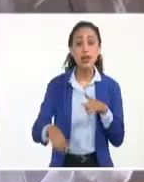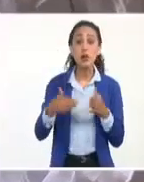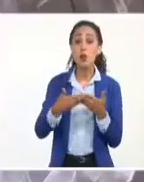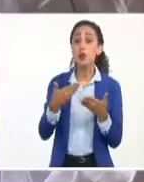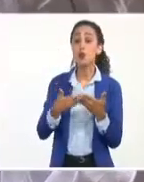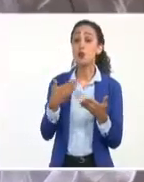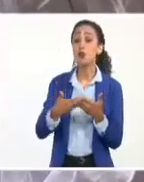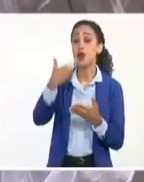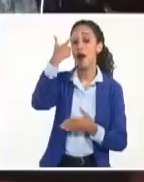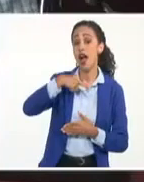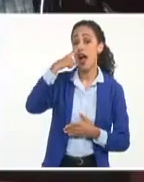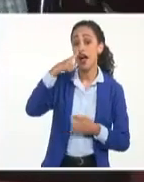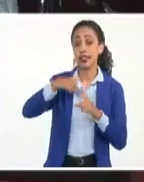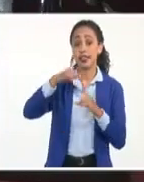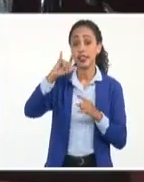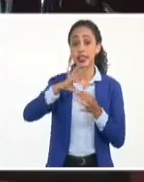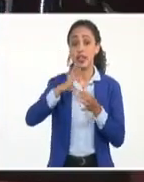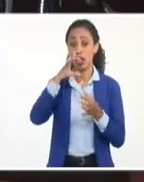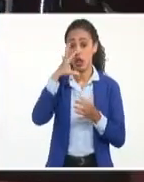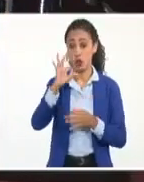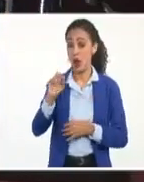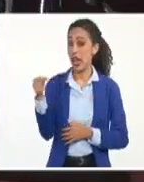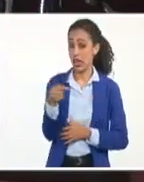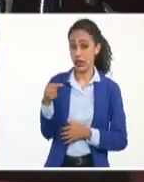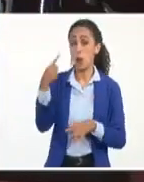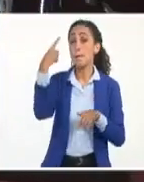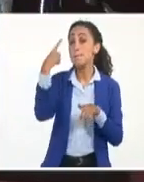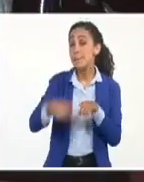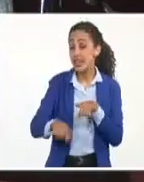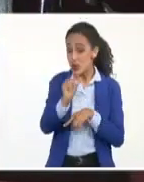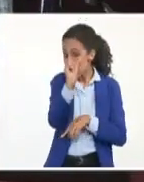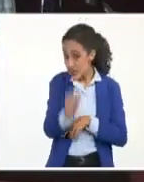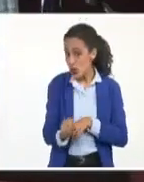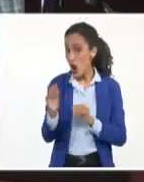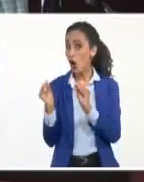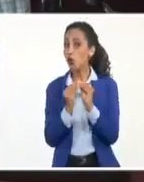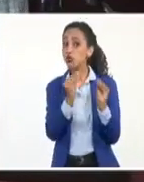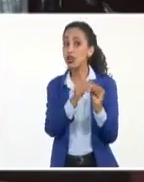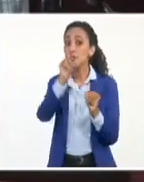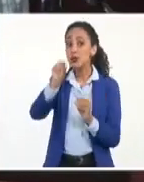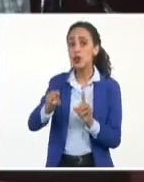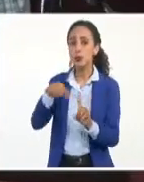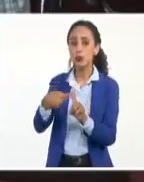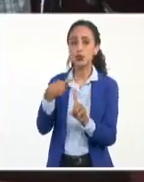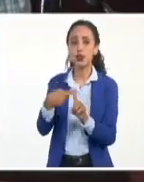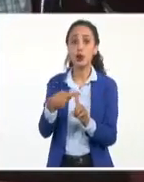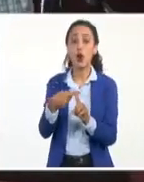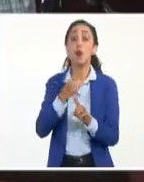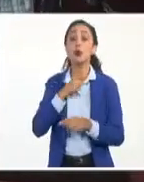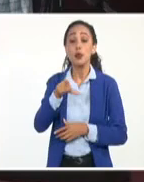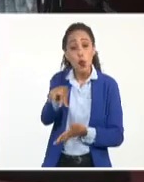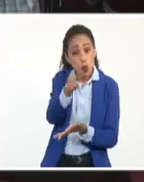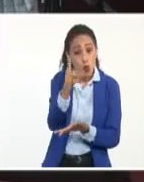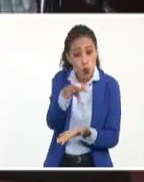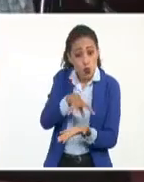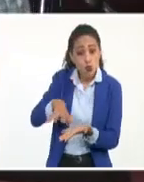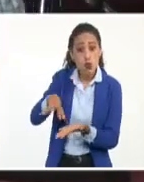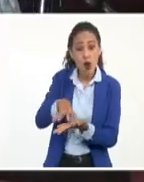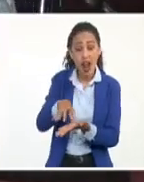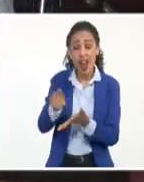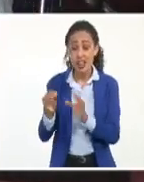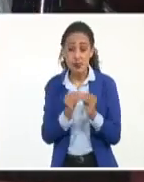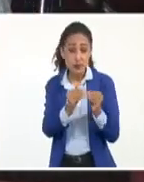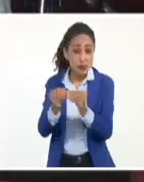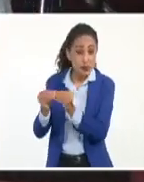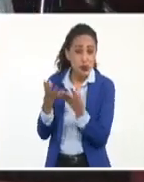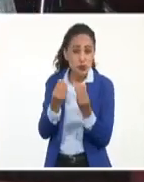negativo, si es contacto de un caso positivo o viene de un área donde tenemos demostrado una transmisión, a ese le vamos a hacer un